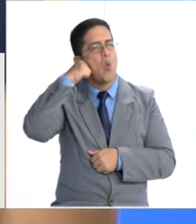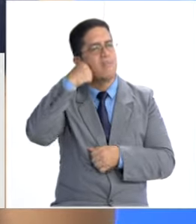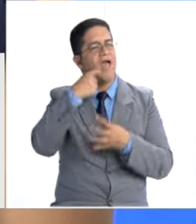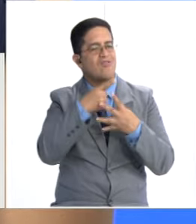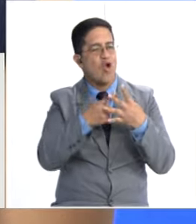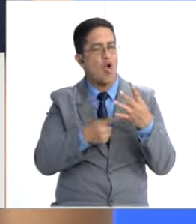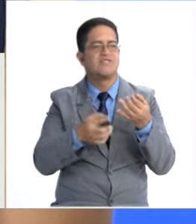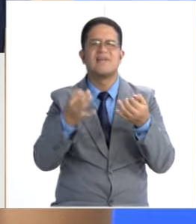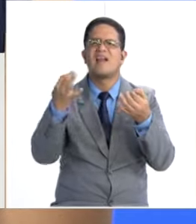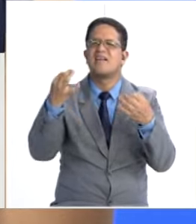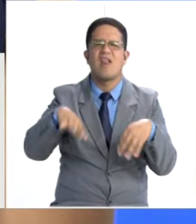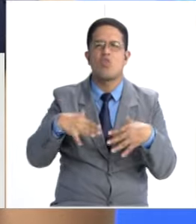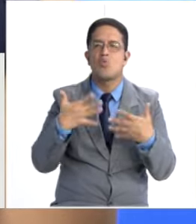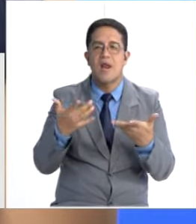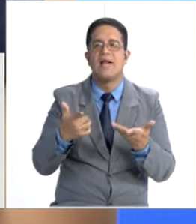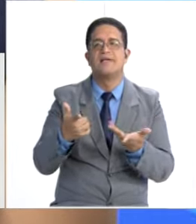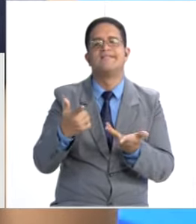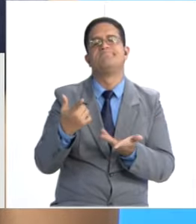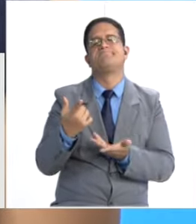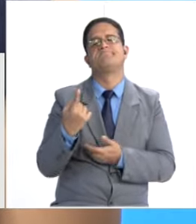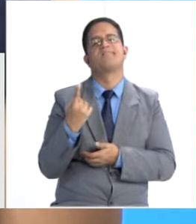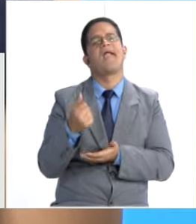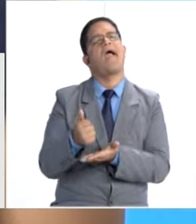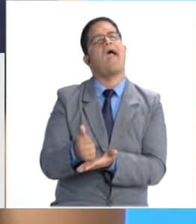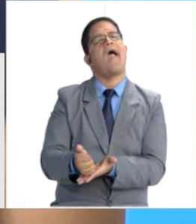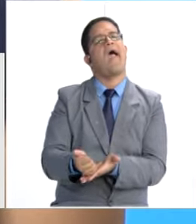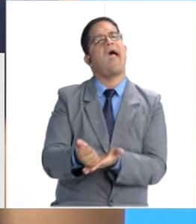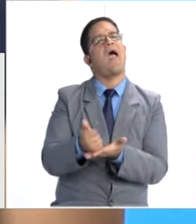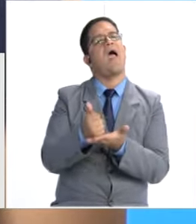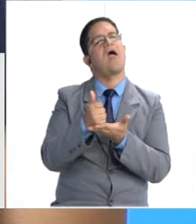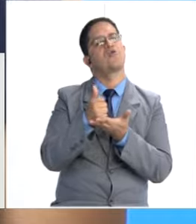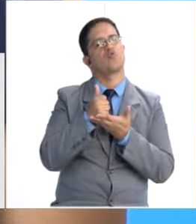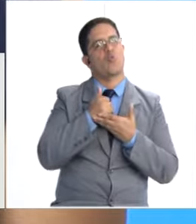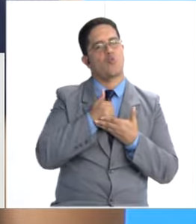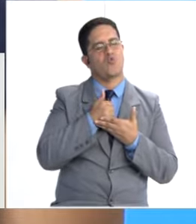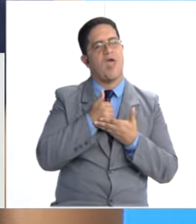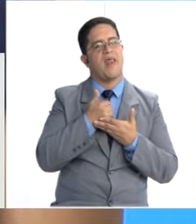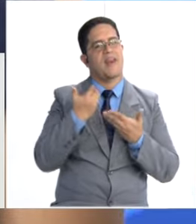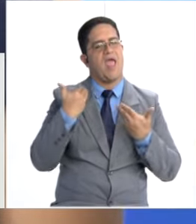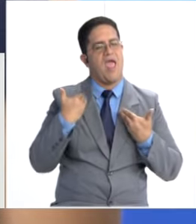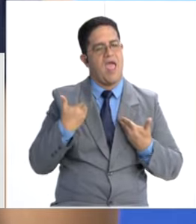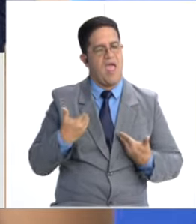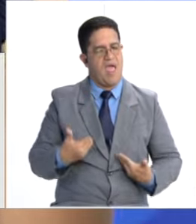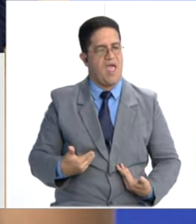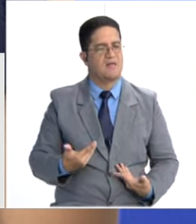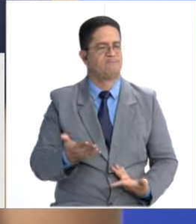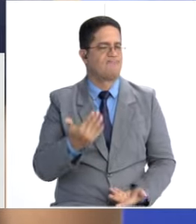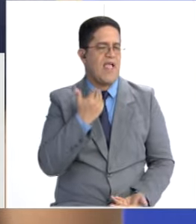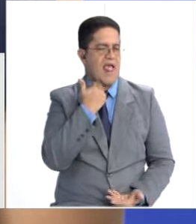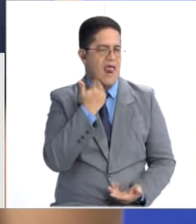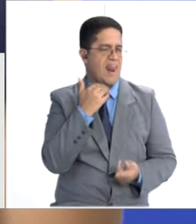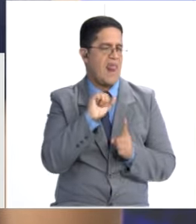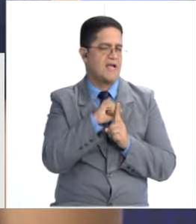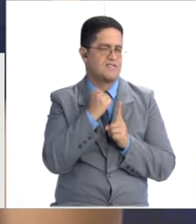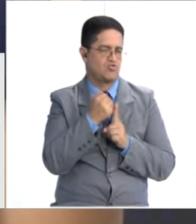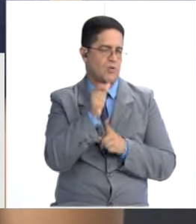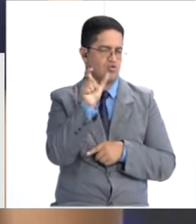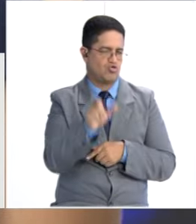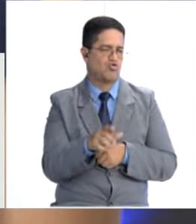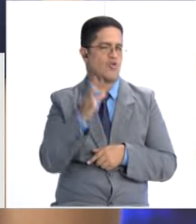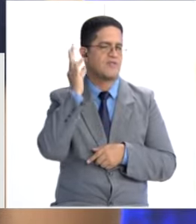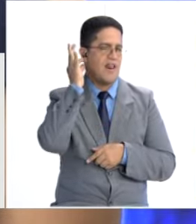van a hacer es coadyuvar, o sea, es una ayuda para esa terapia y esa patología que la paciente está presentando en ese